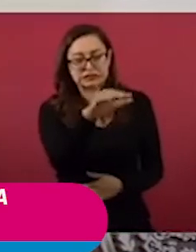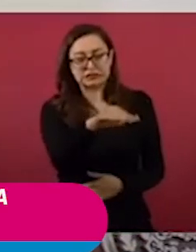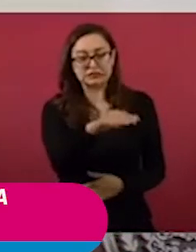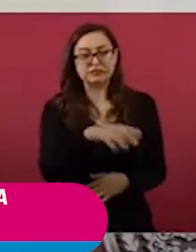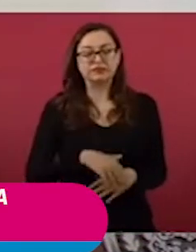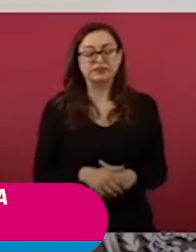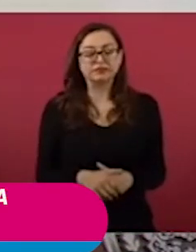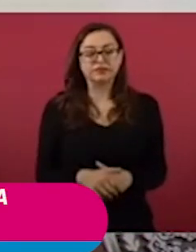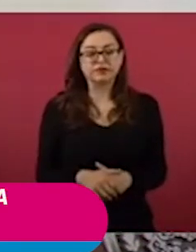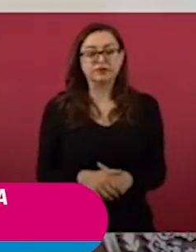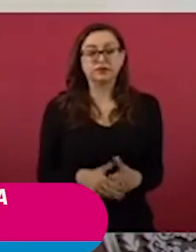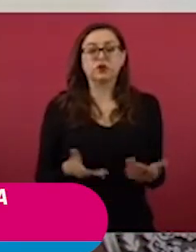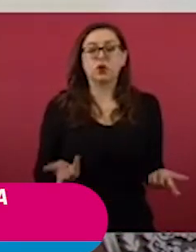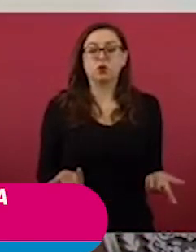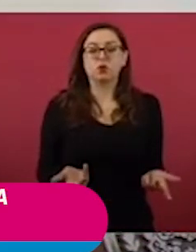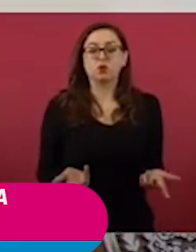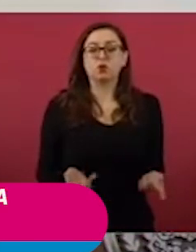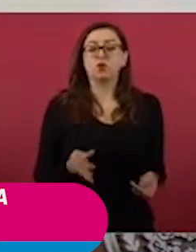para que